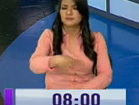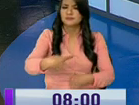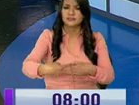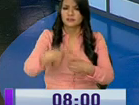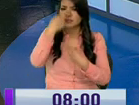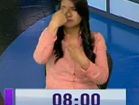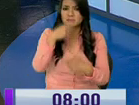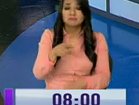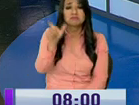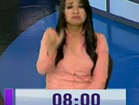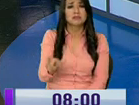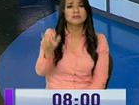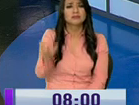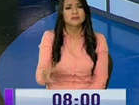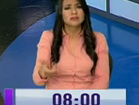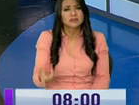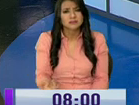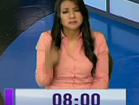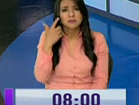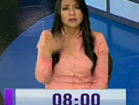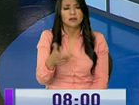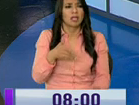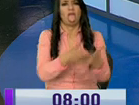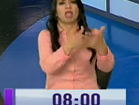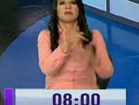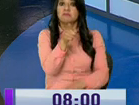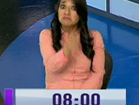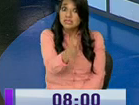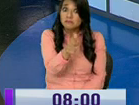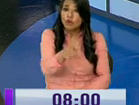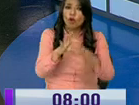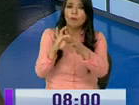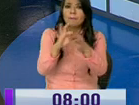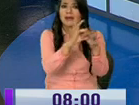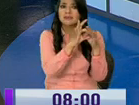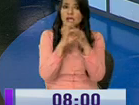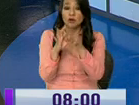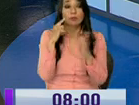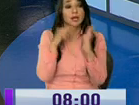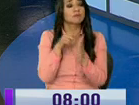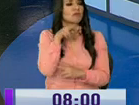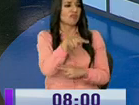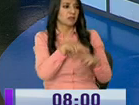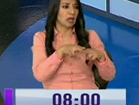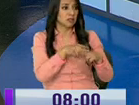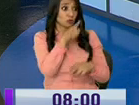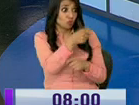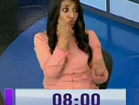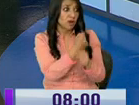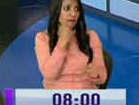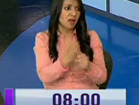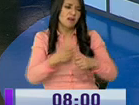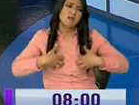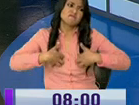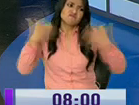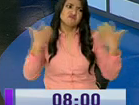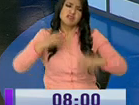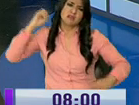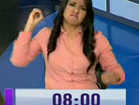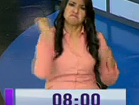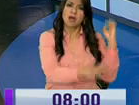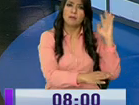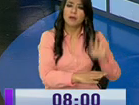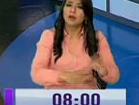estos individuos que incluso agreden a su propio gremio o agreden al que esté conduciendo. Hay que llamar la atención